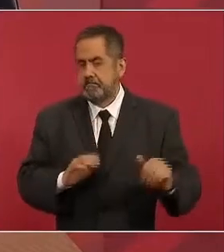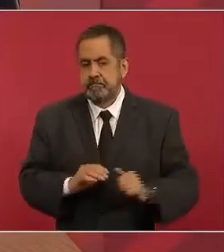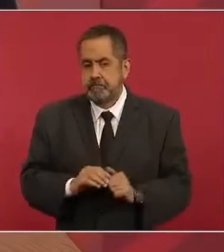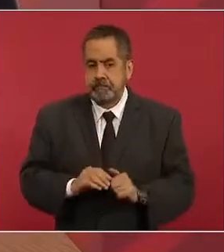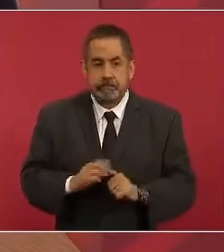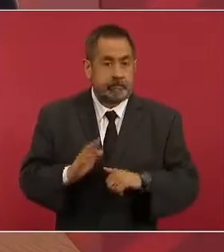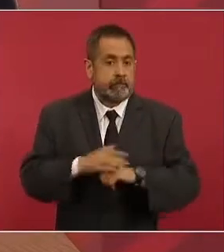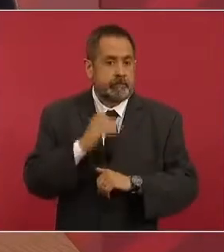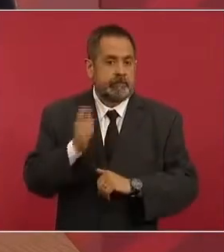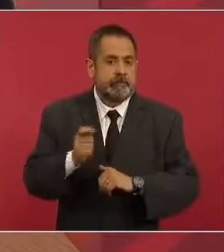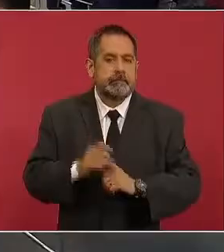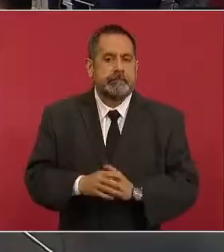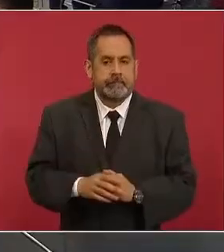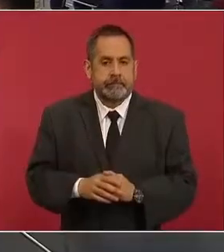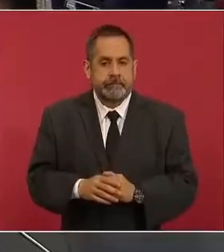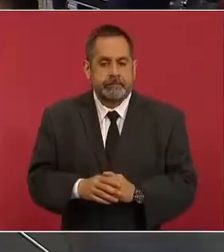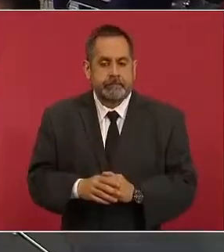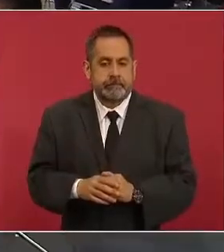porque